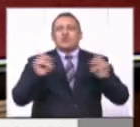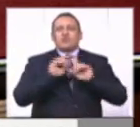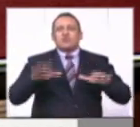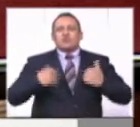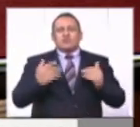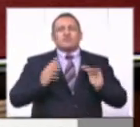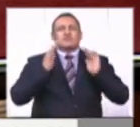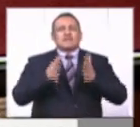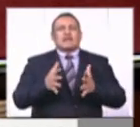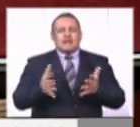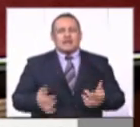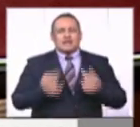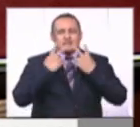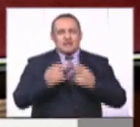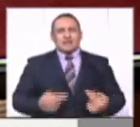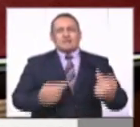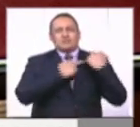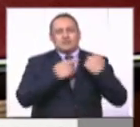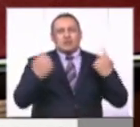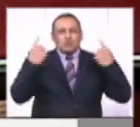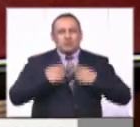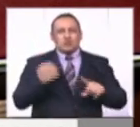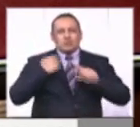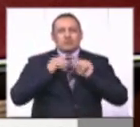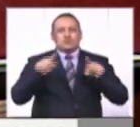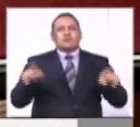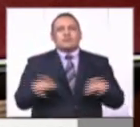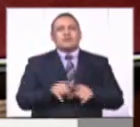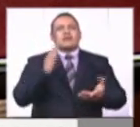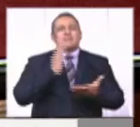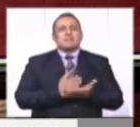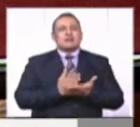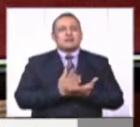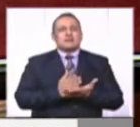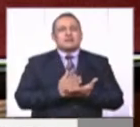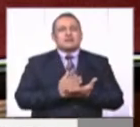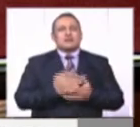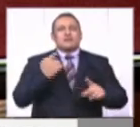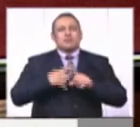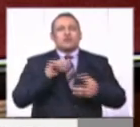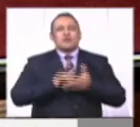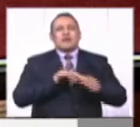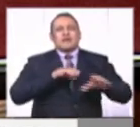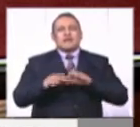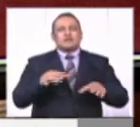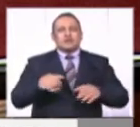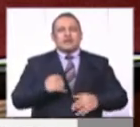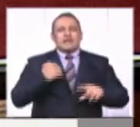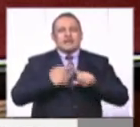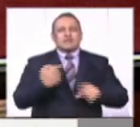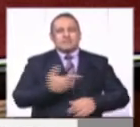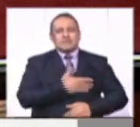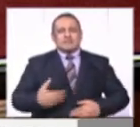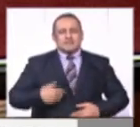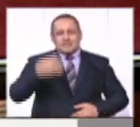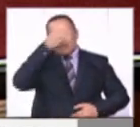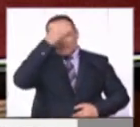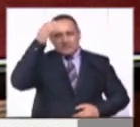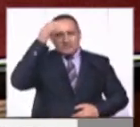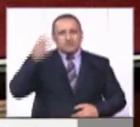dejar de responsabilizar por lo menos en parte por lo que hizo el presidente el expresidente